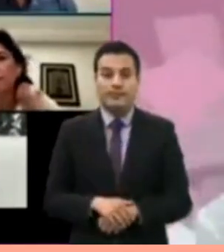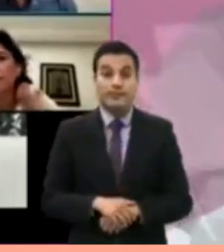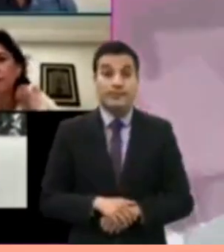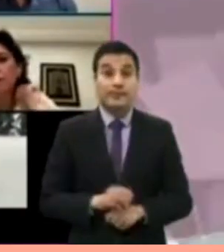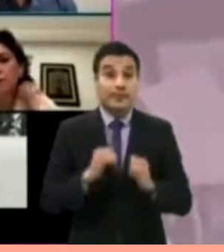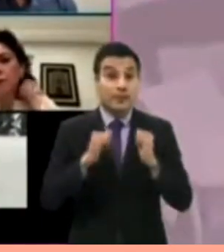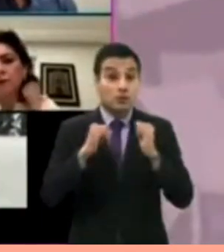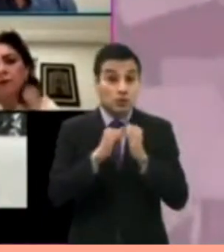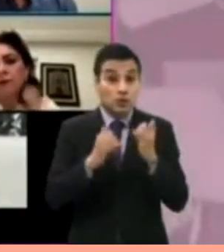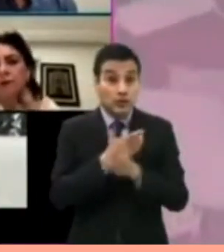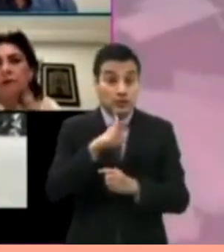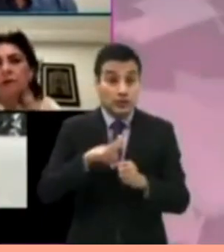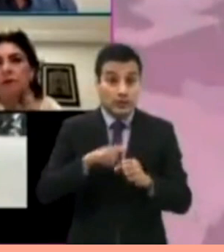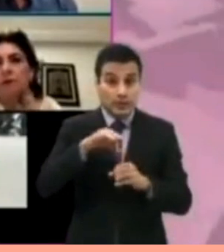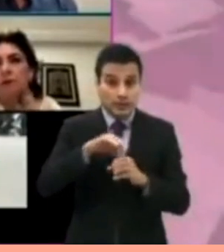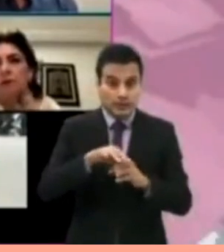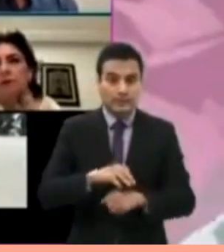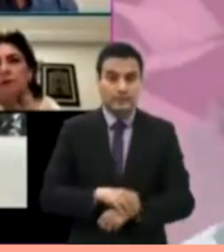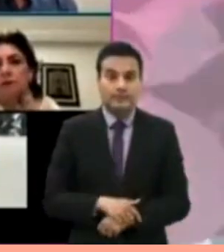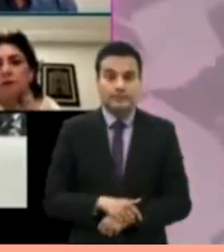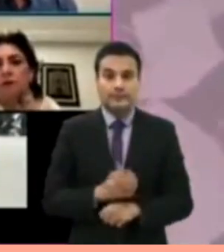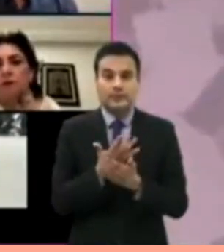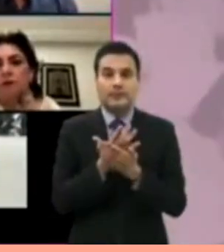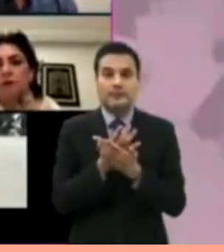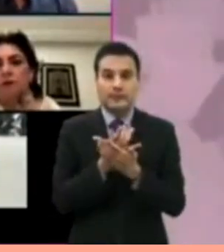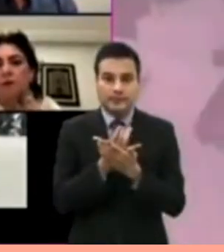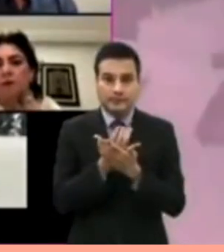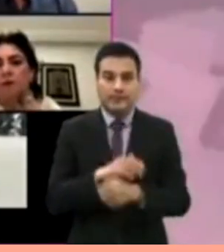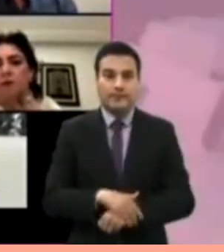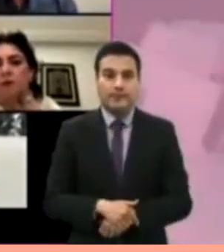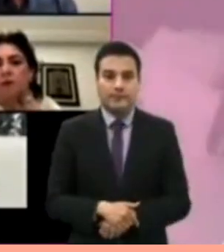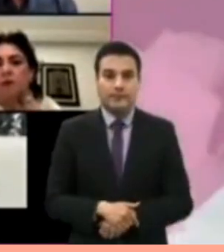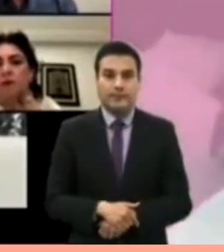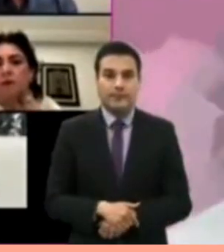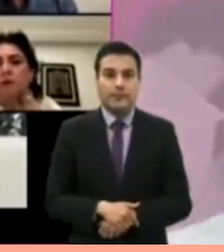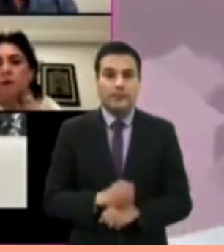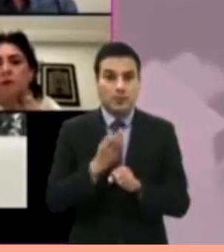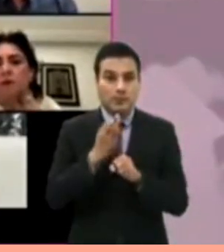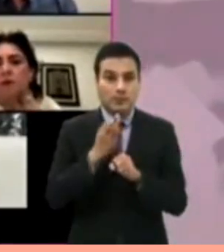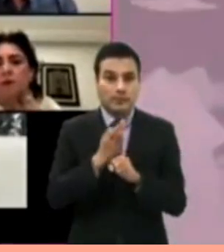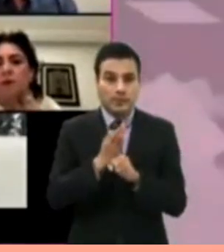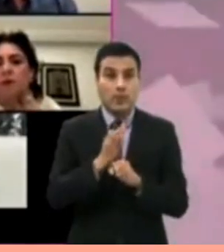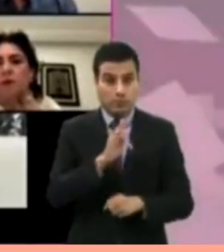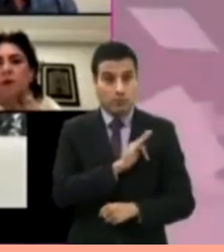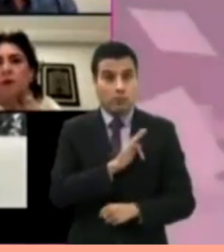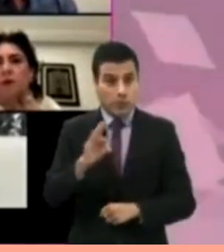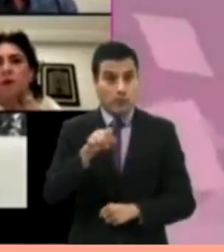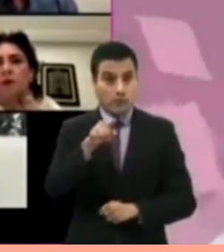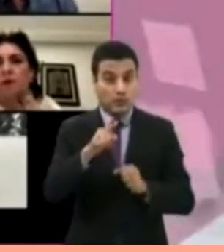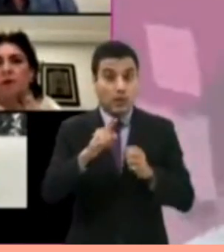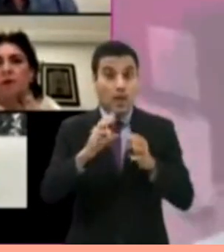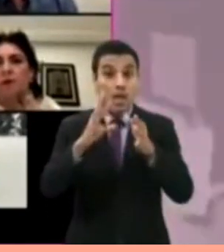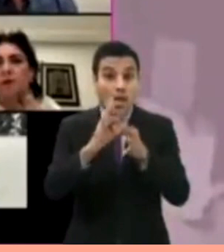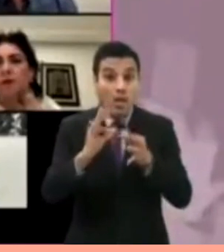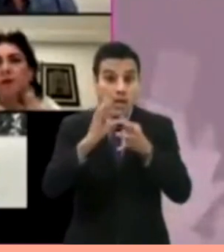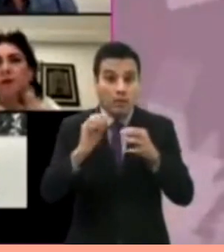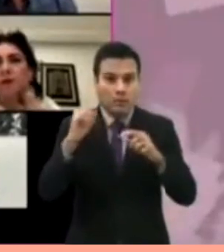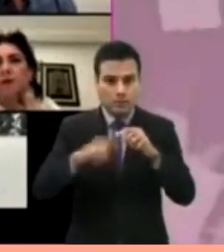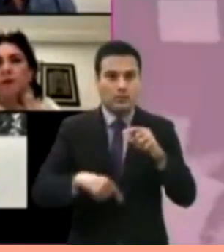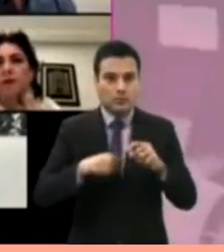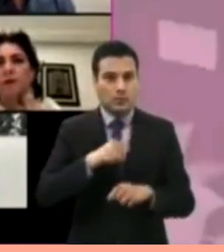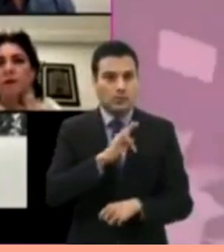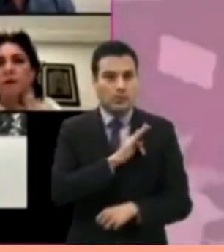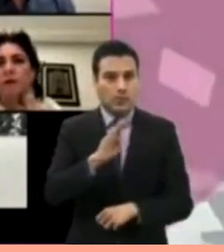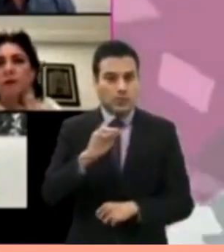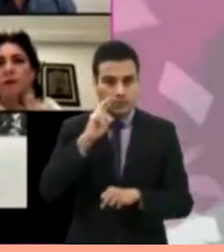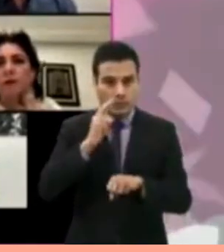Nacional Electoral, número de plazas... a ejercer mis atribuciones de suspender, de retirar de la palabra, señor representante. Están